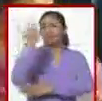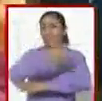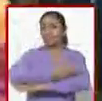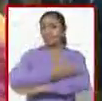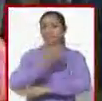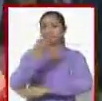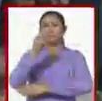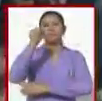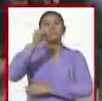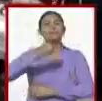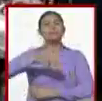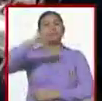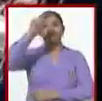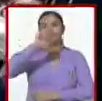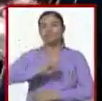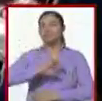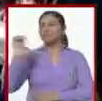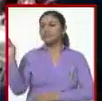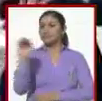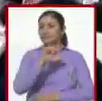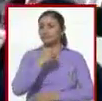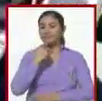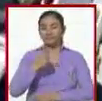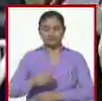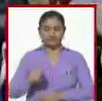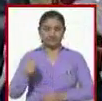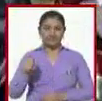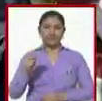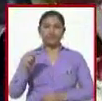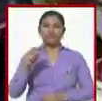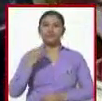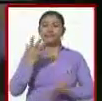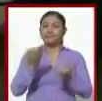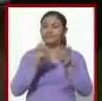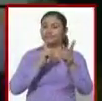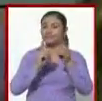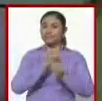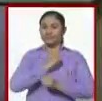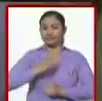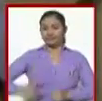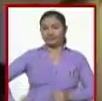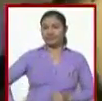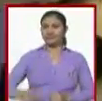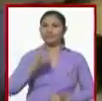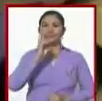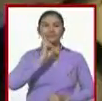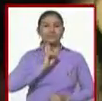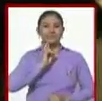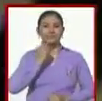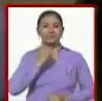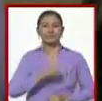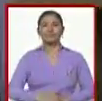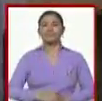en los 4 puntos cardinales. Sin embargo, Andecruz, al intentar un diálogo con el gobernador cruceño Rubén Costas, este fue un fracaso.